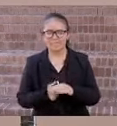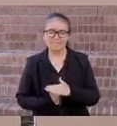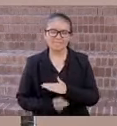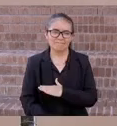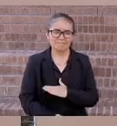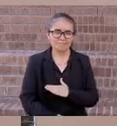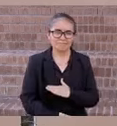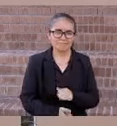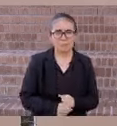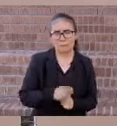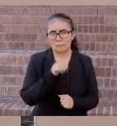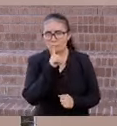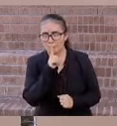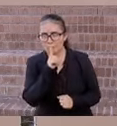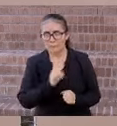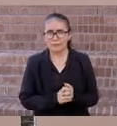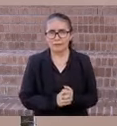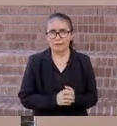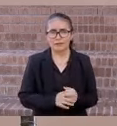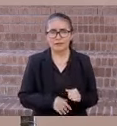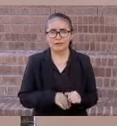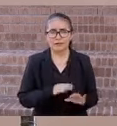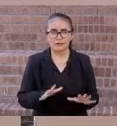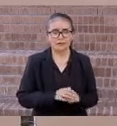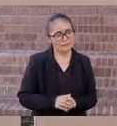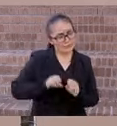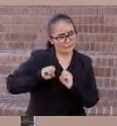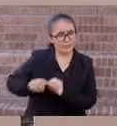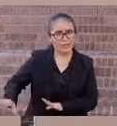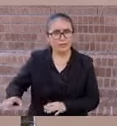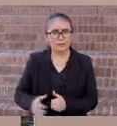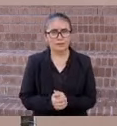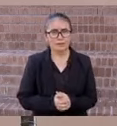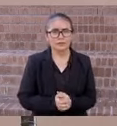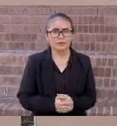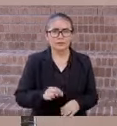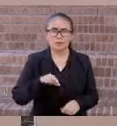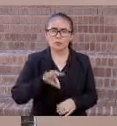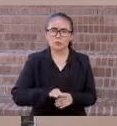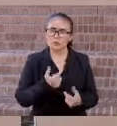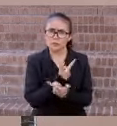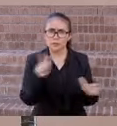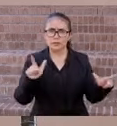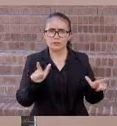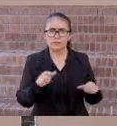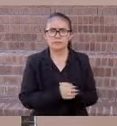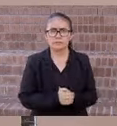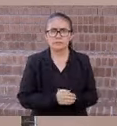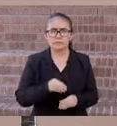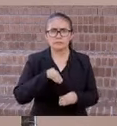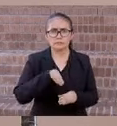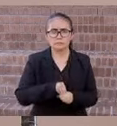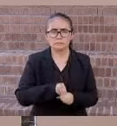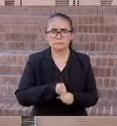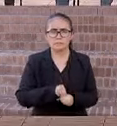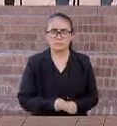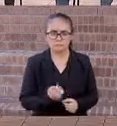actas falsificadas todo eso al voto libre y secreto